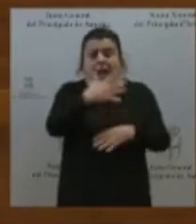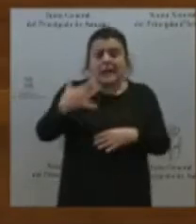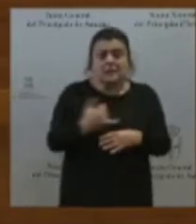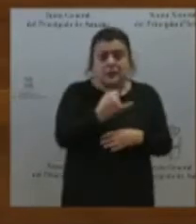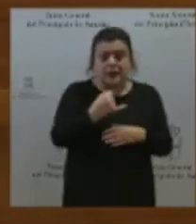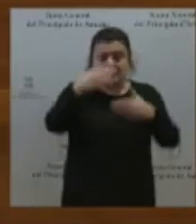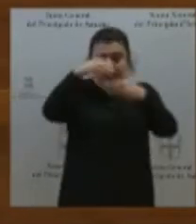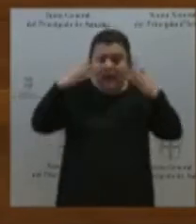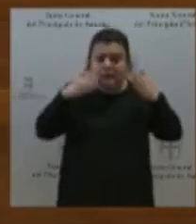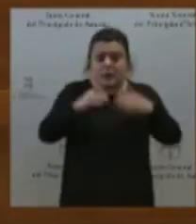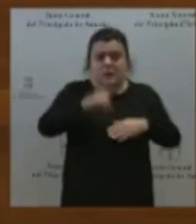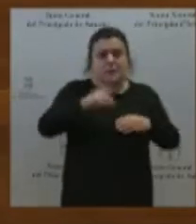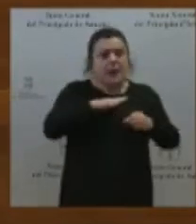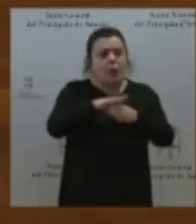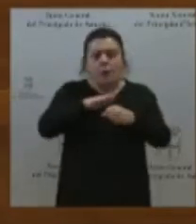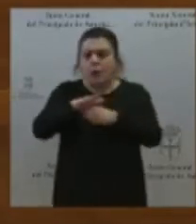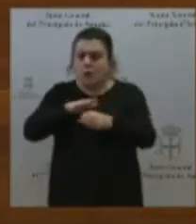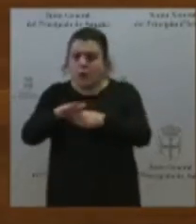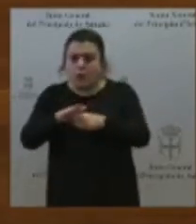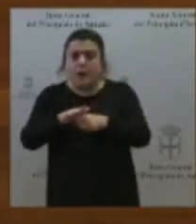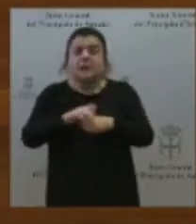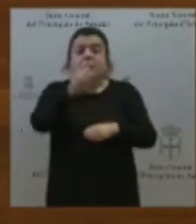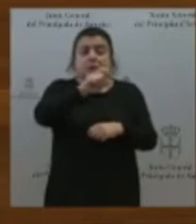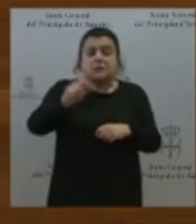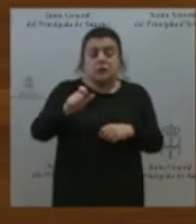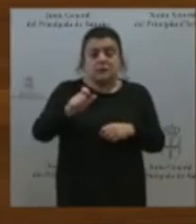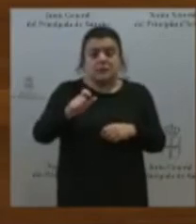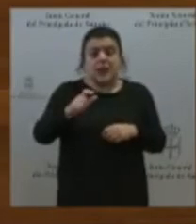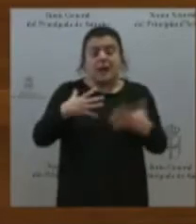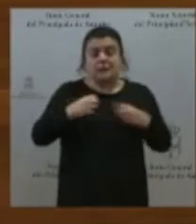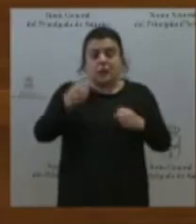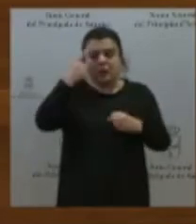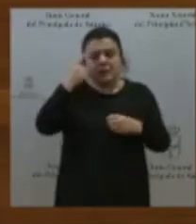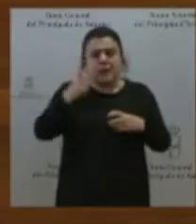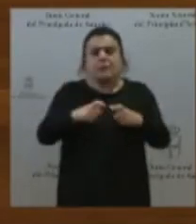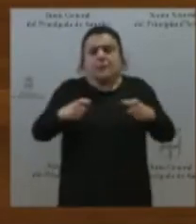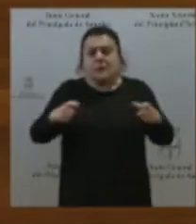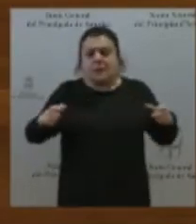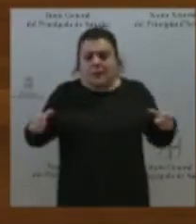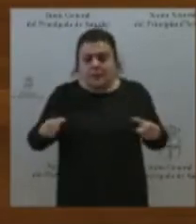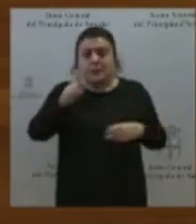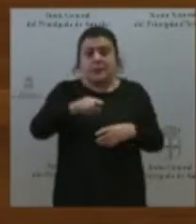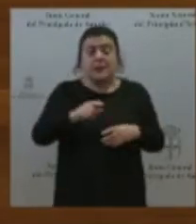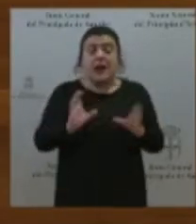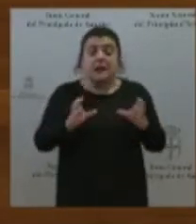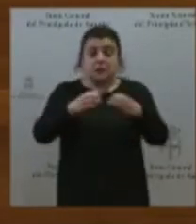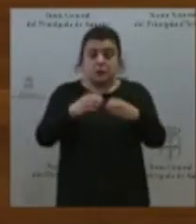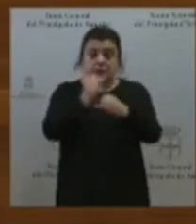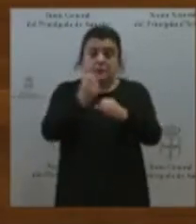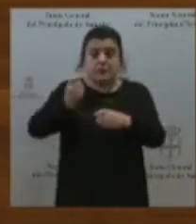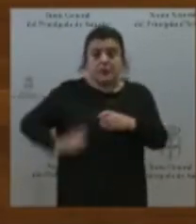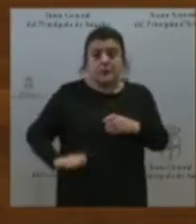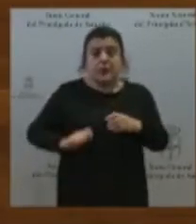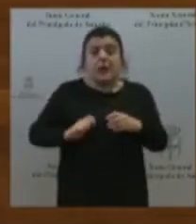profesionales en salud mental y que se actualicen las plantillas orgánicas de técnicos en cuidados auxiliares de enfermería, de manera que se